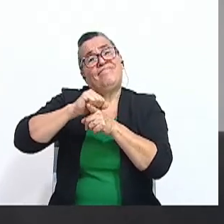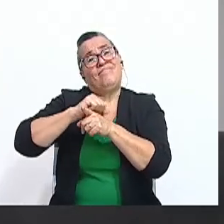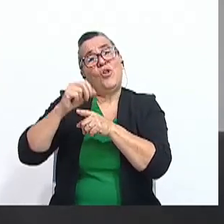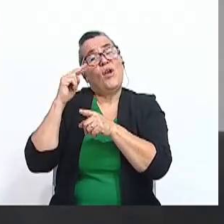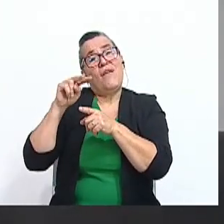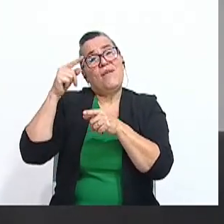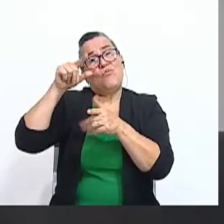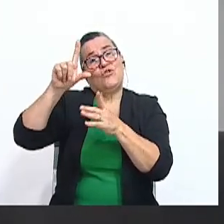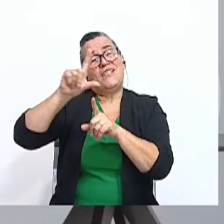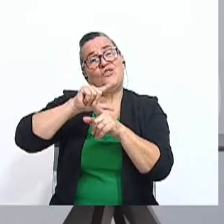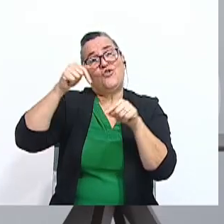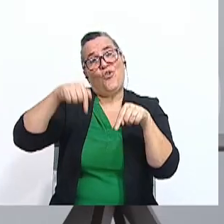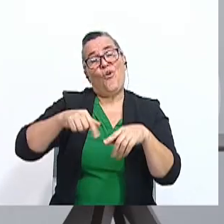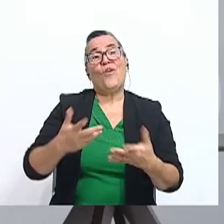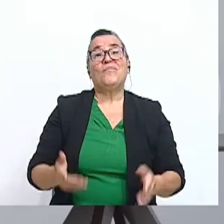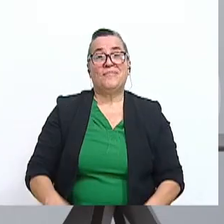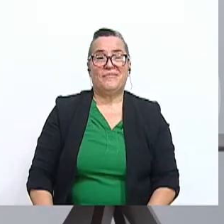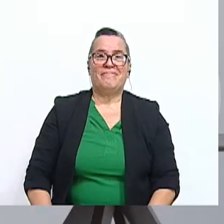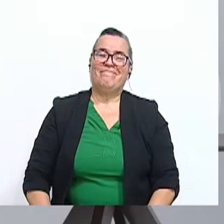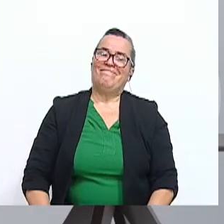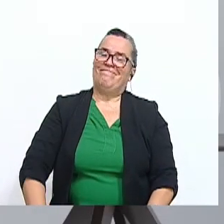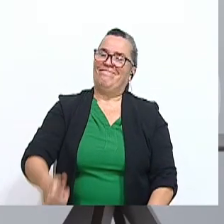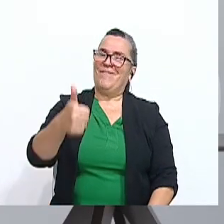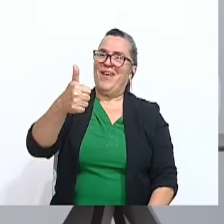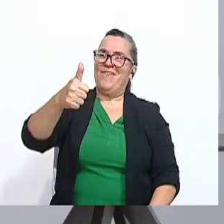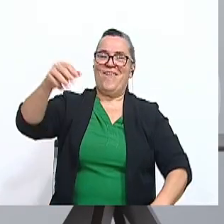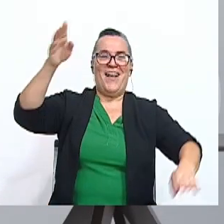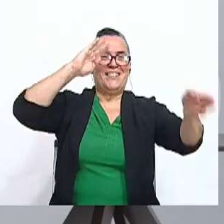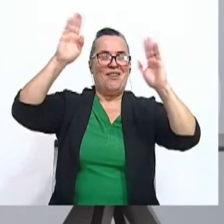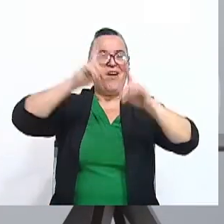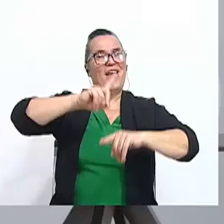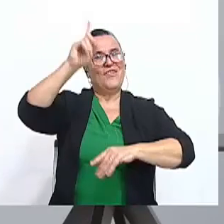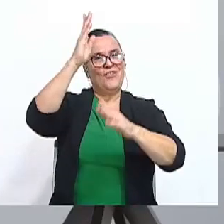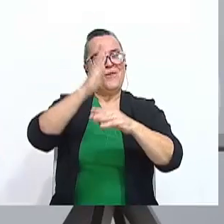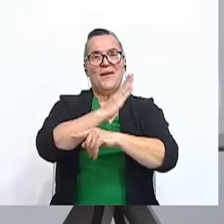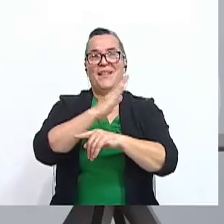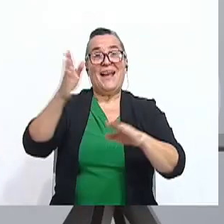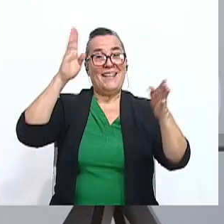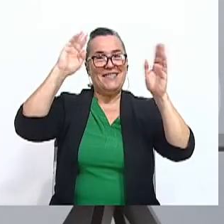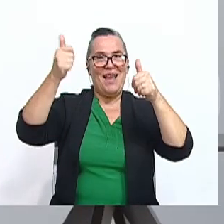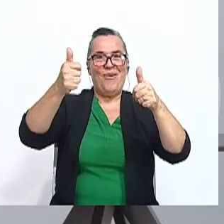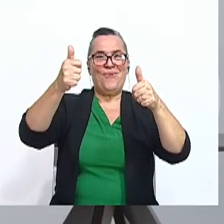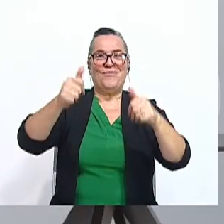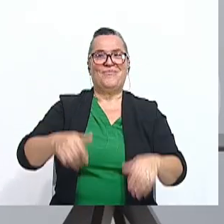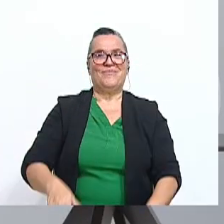en la lección de hoy. Bueno, hasta luego. Que Dios me los bendiga. Chao.